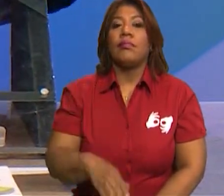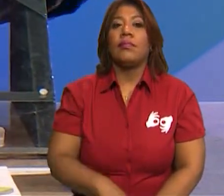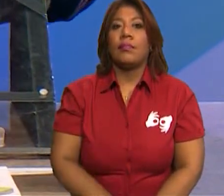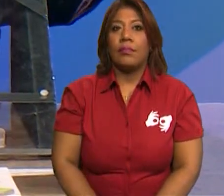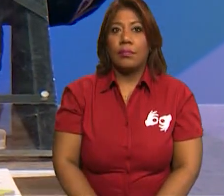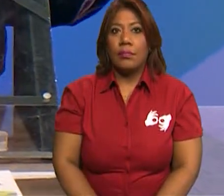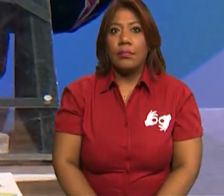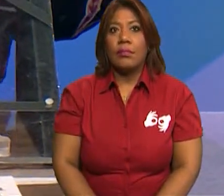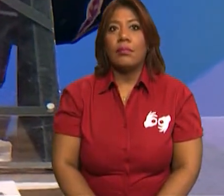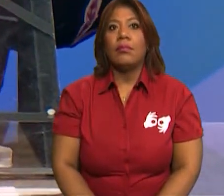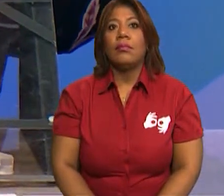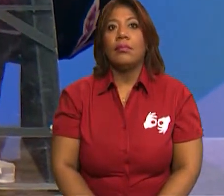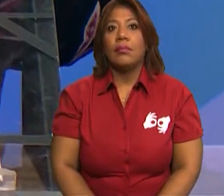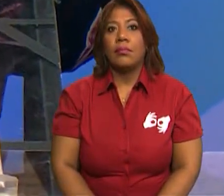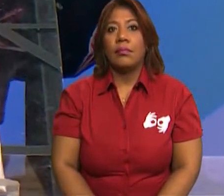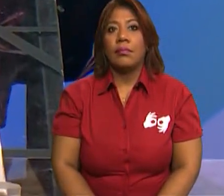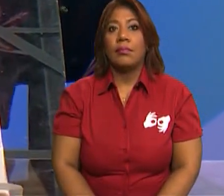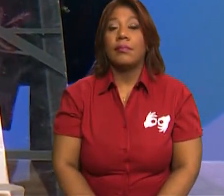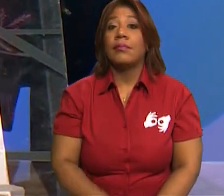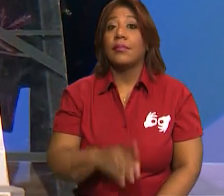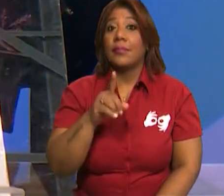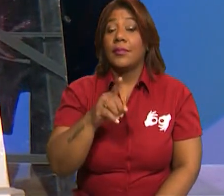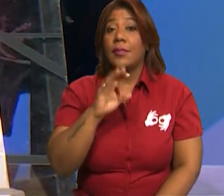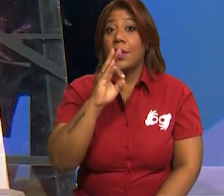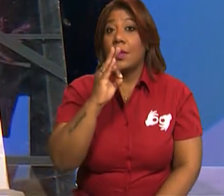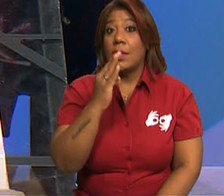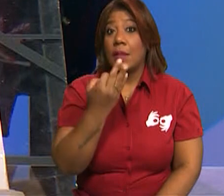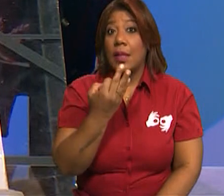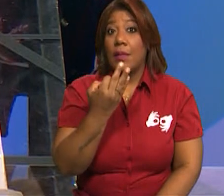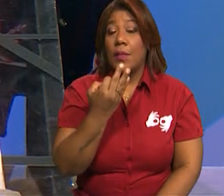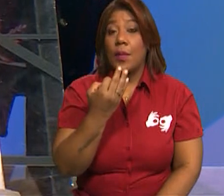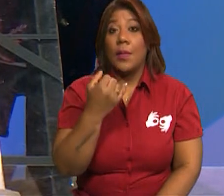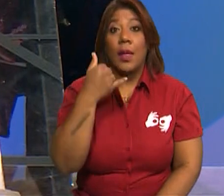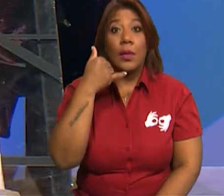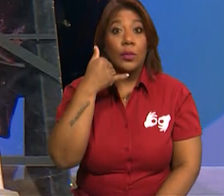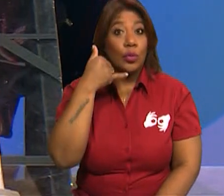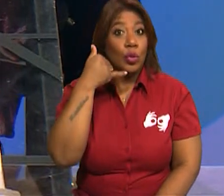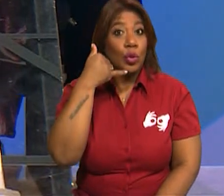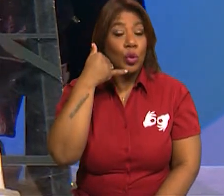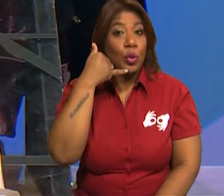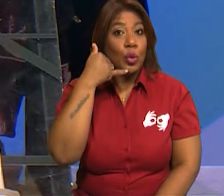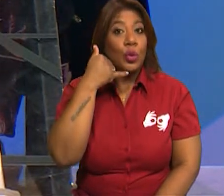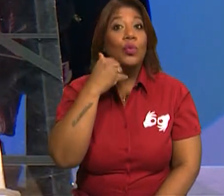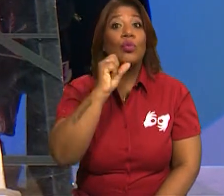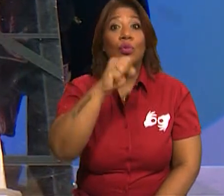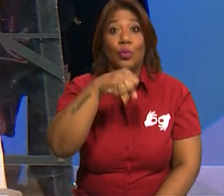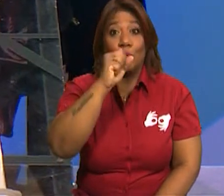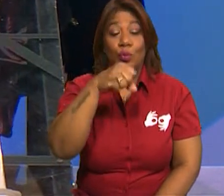ver la siguiente. Este es un medio de comunicación verbal o no verbal. A ver.